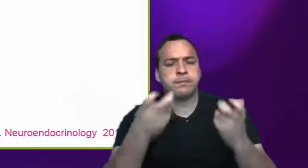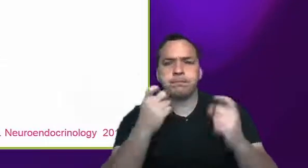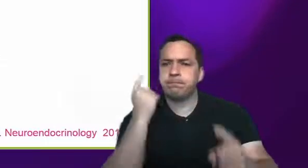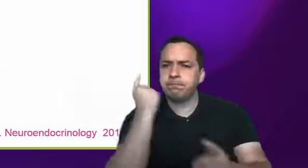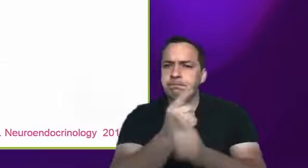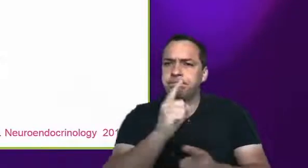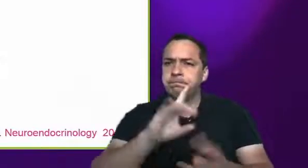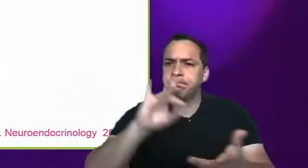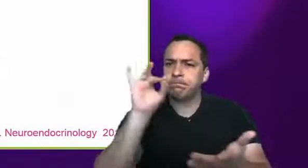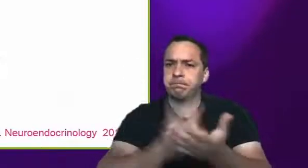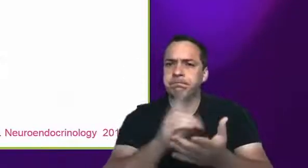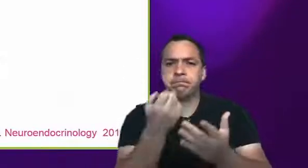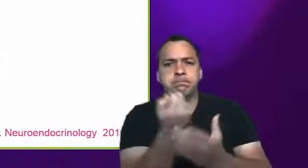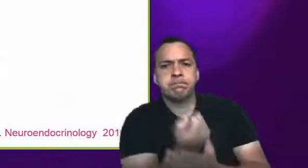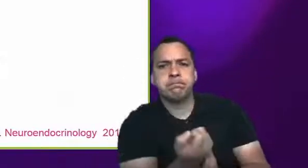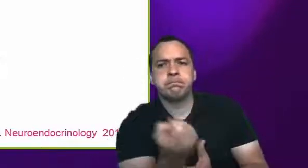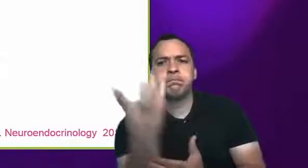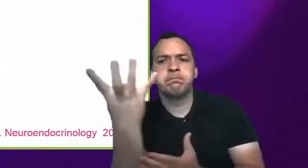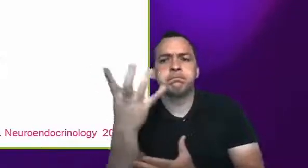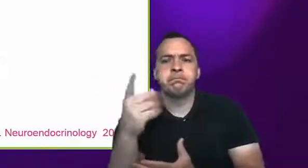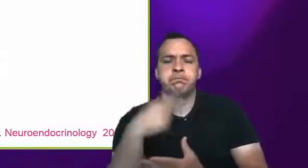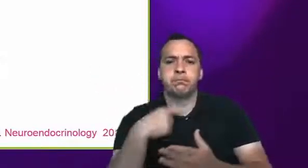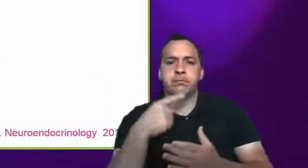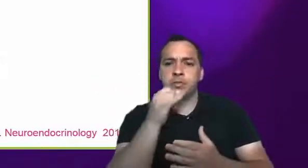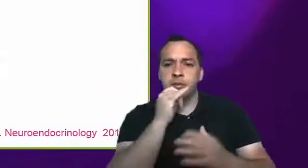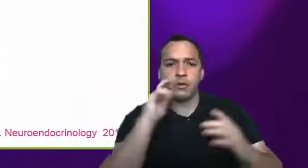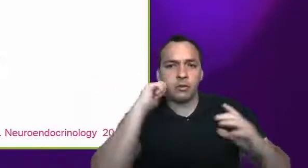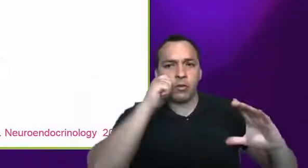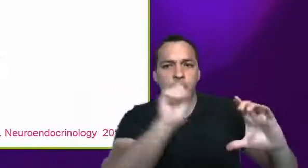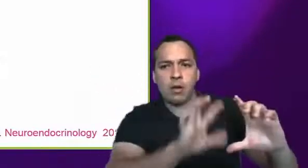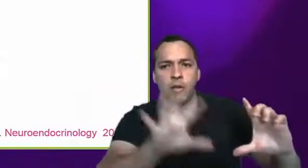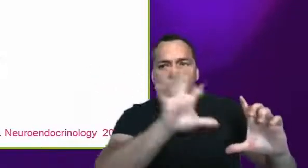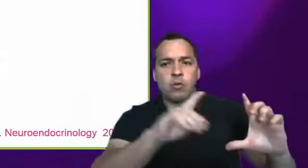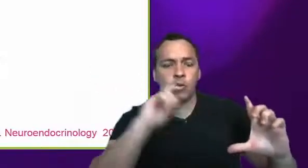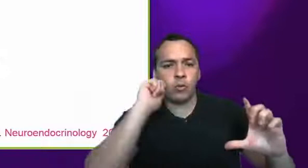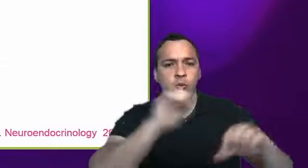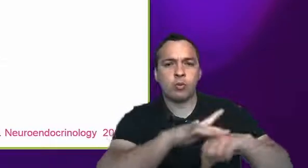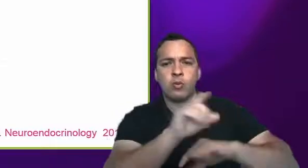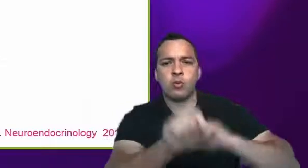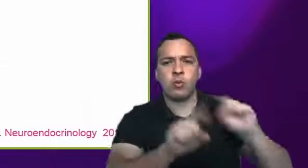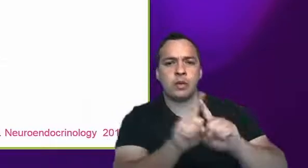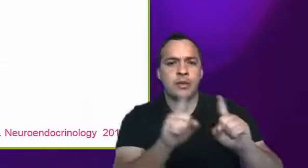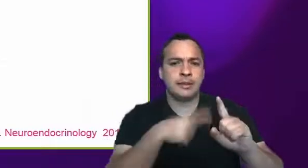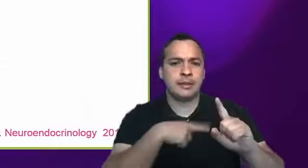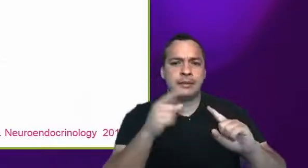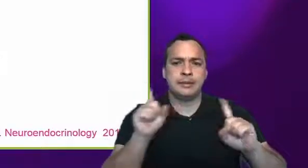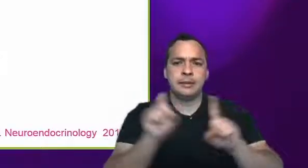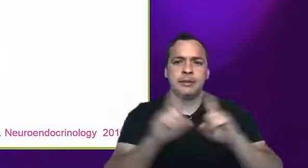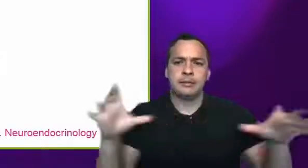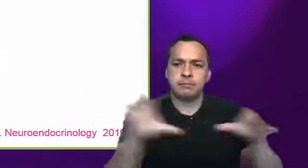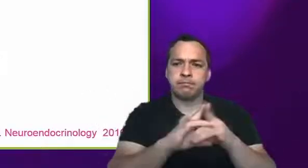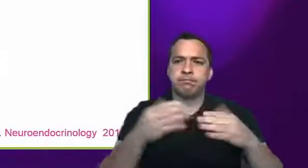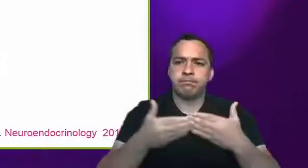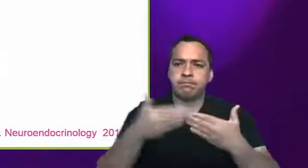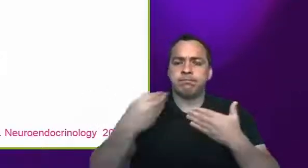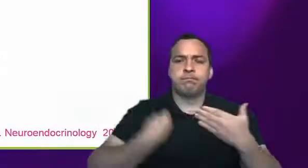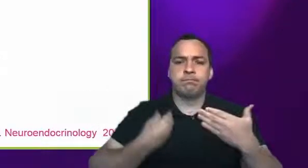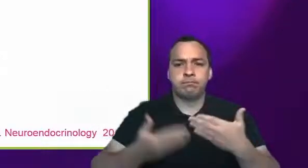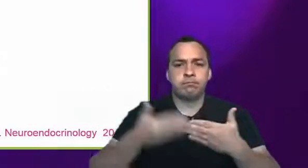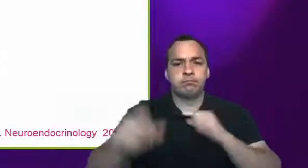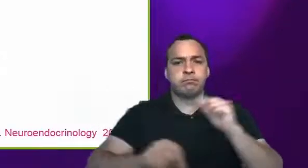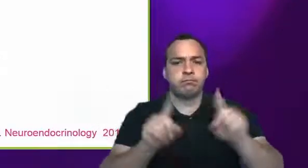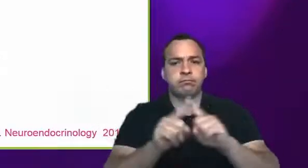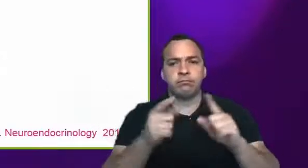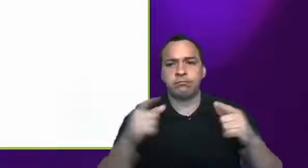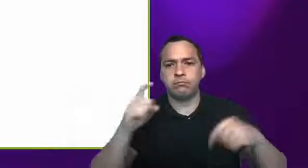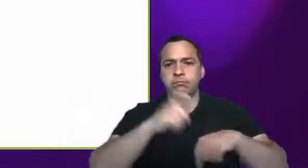también la cantidad de tumor se asocia a una sobrevida distinta, menos o mayor